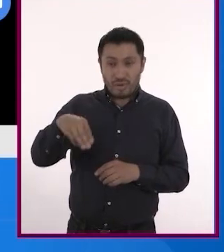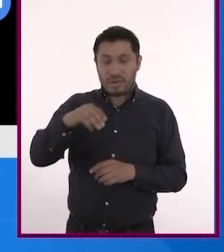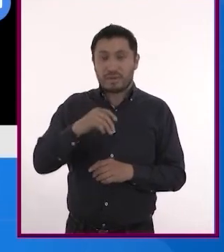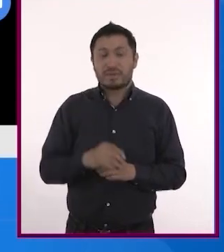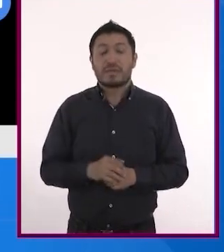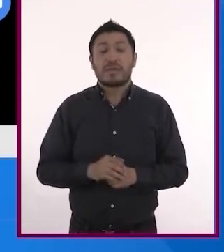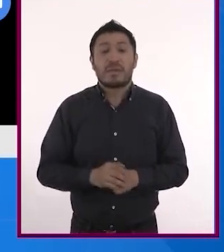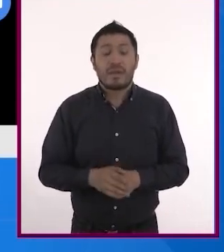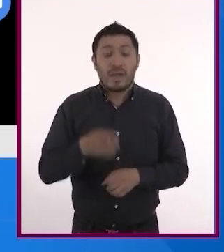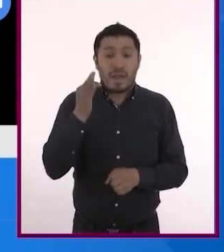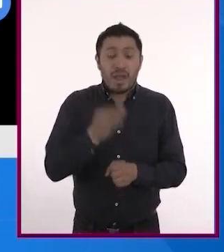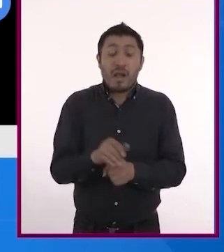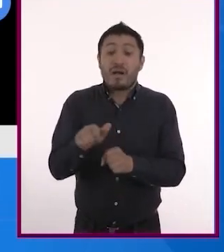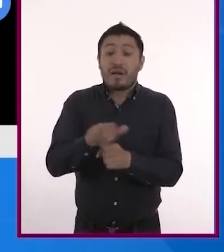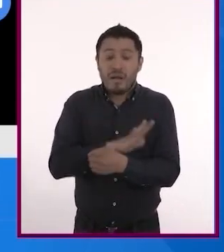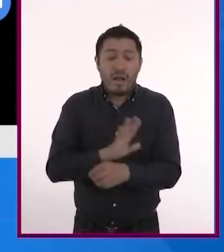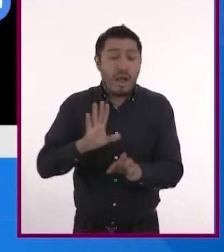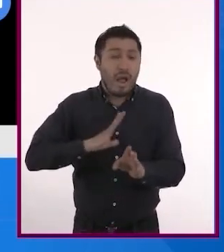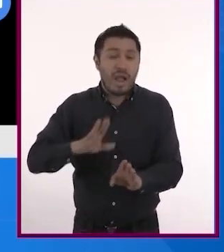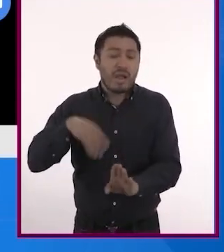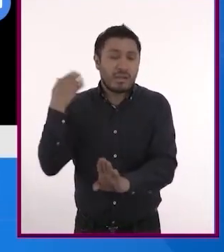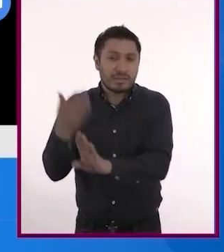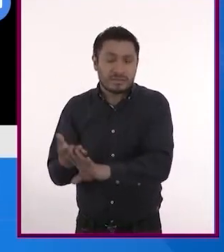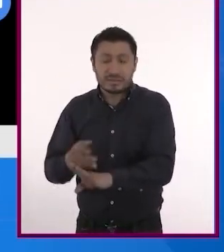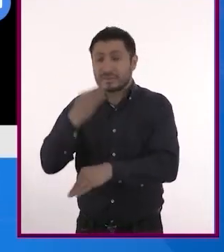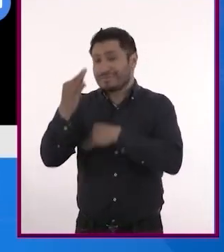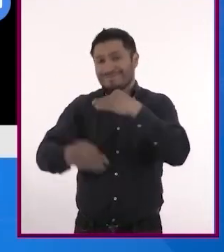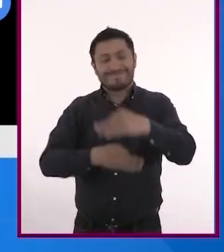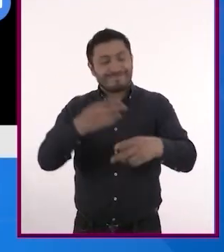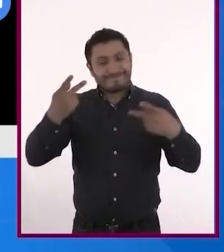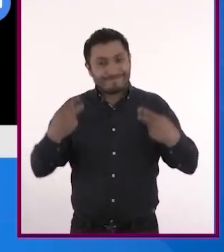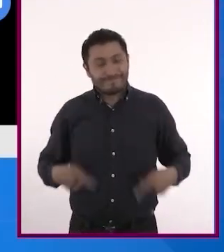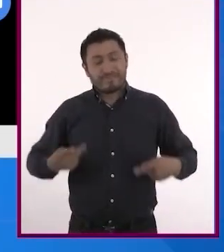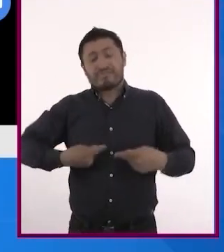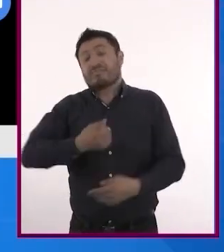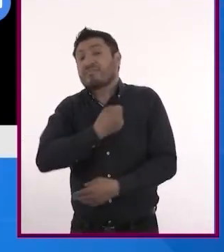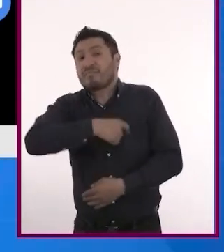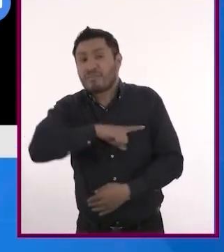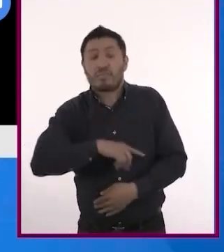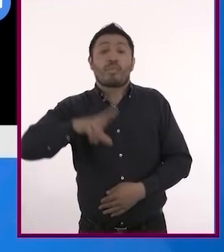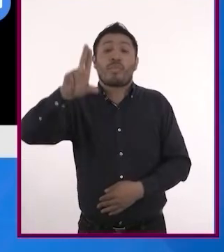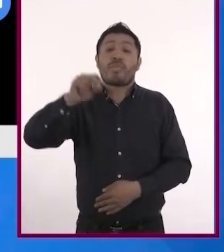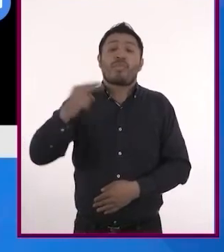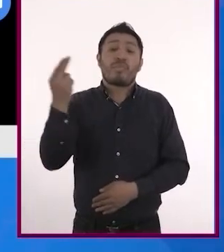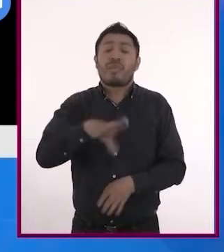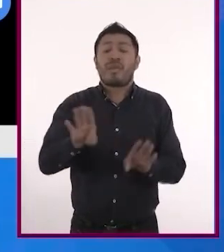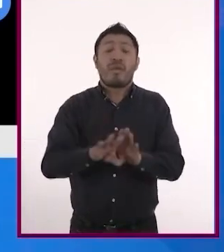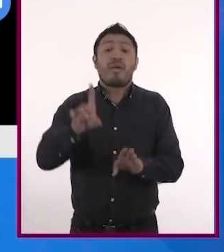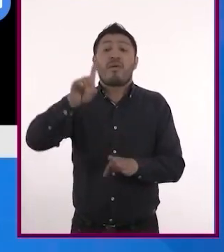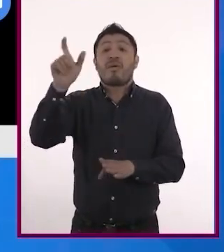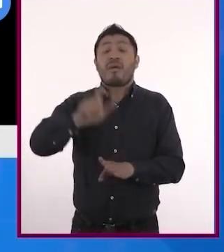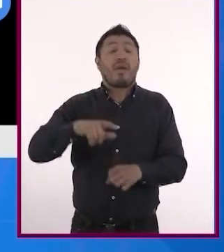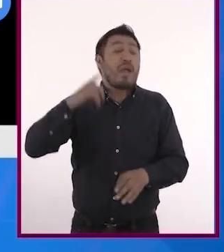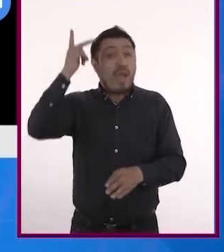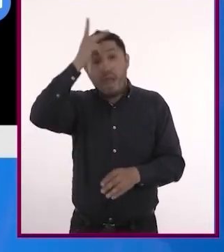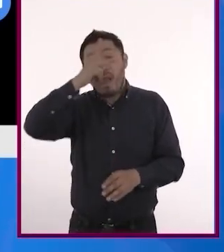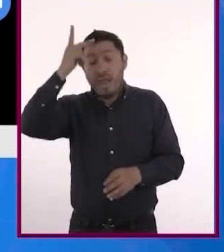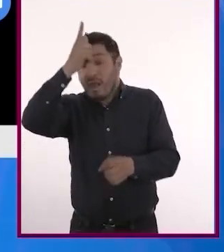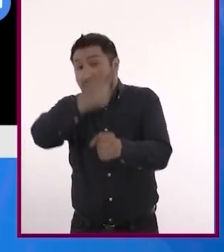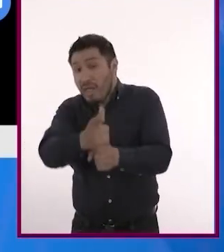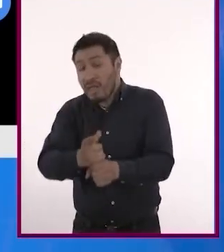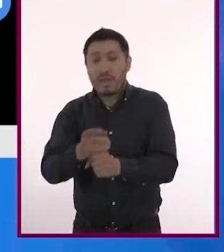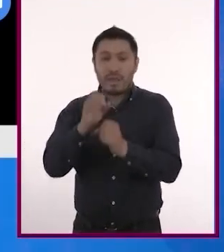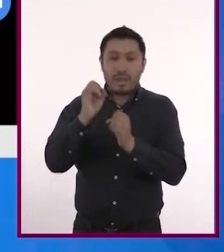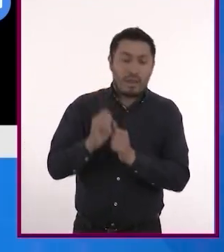La pandemia está afectando a todas y todos. O sea, no se necesita tener un diagnóstico psiquiátrico o